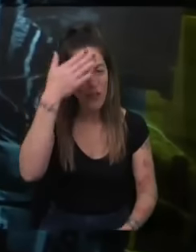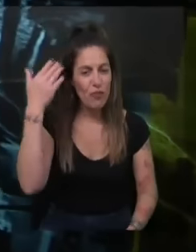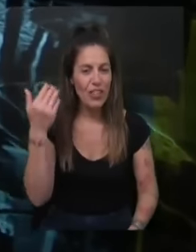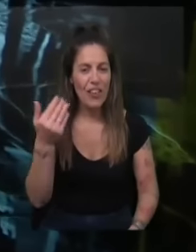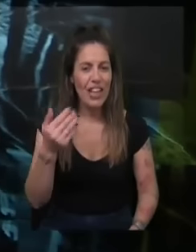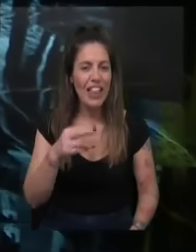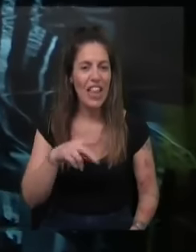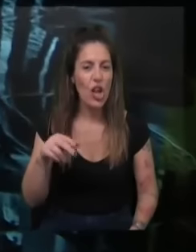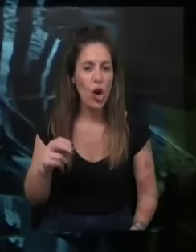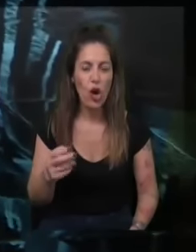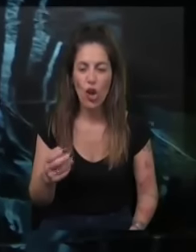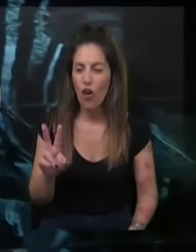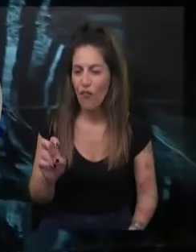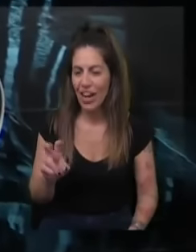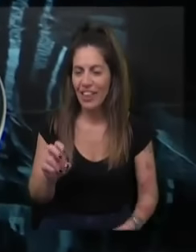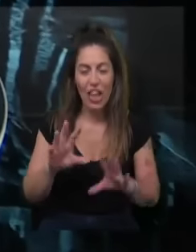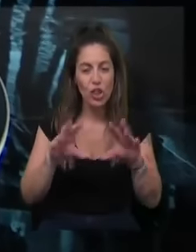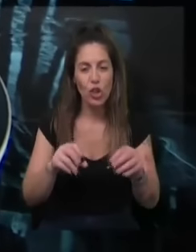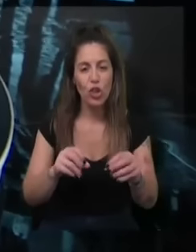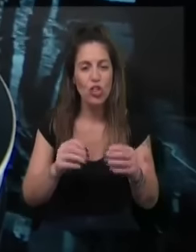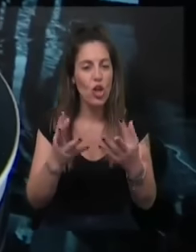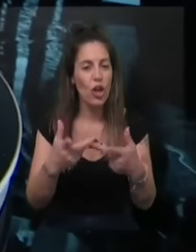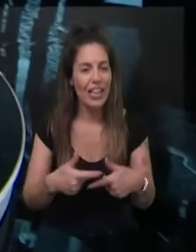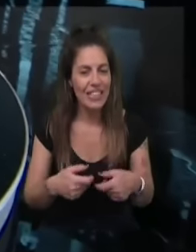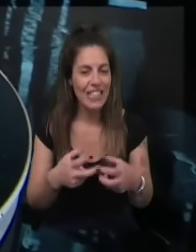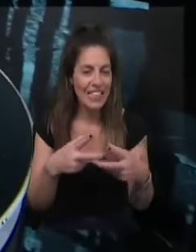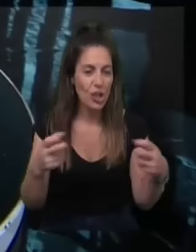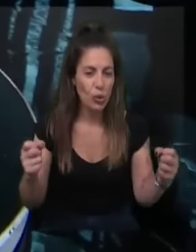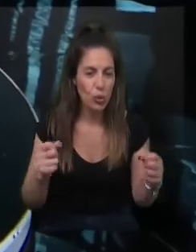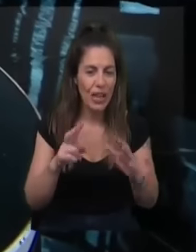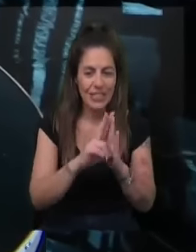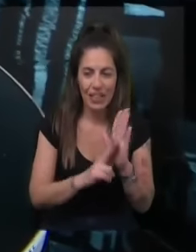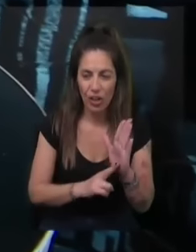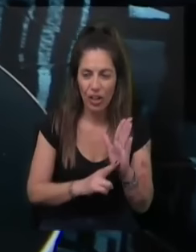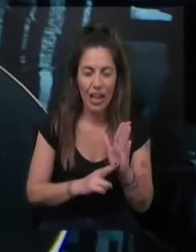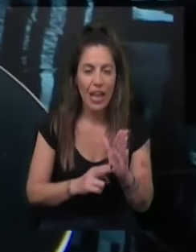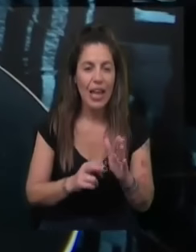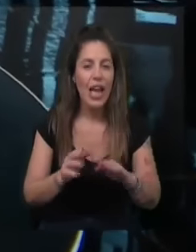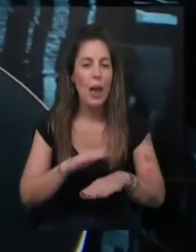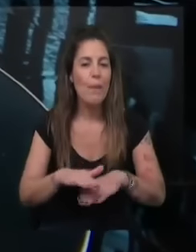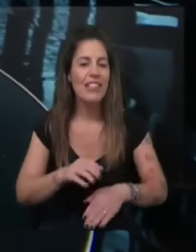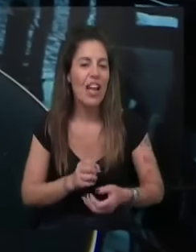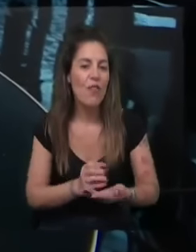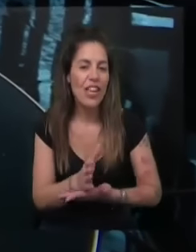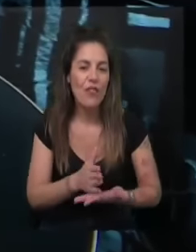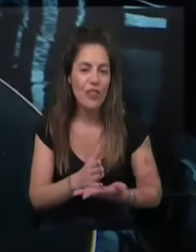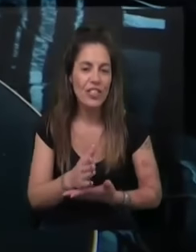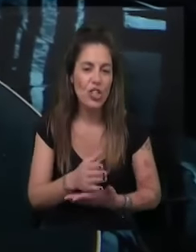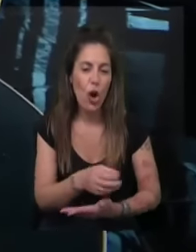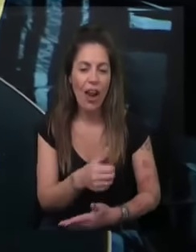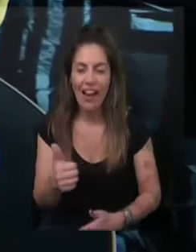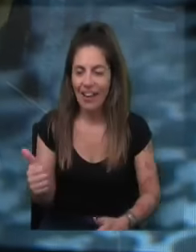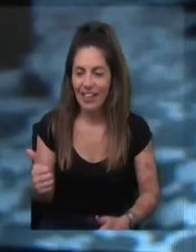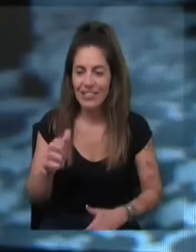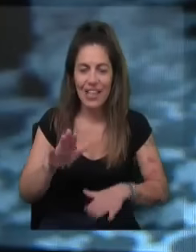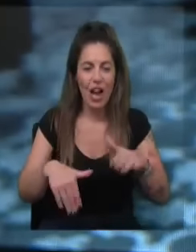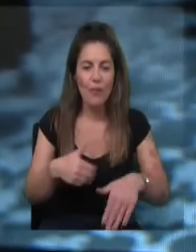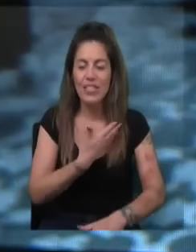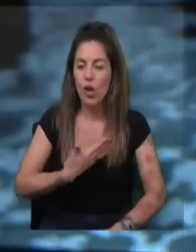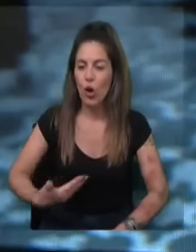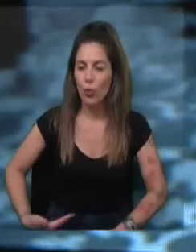organiza se estructura y se regula en base al beneficio al lucro y a veces los